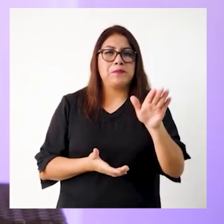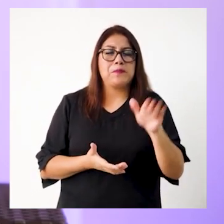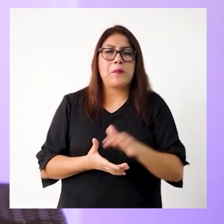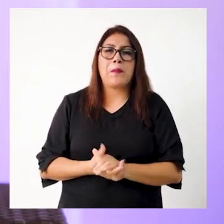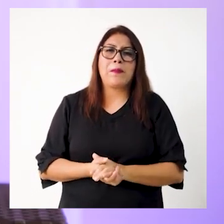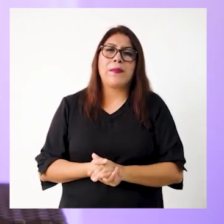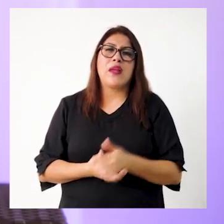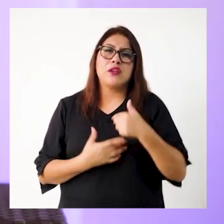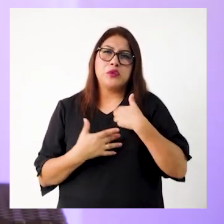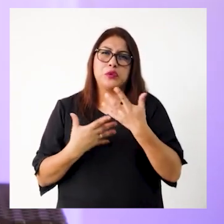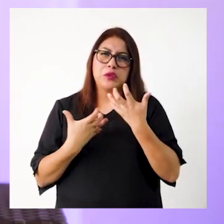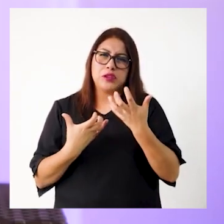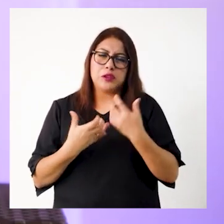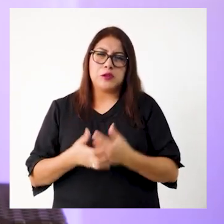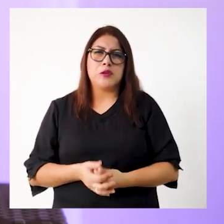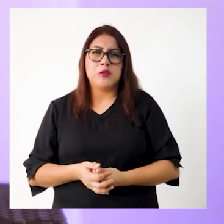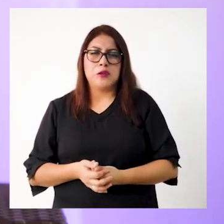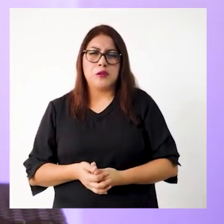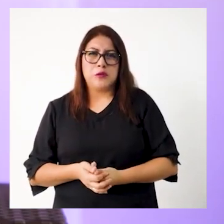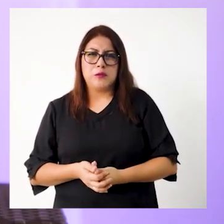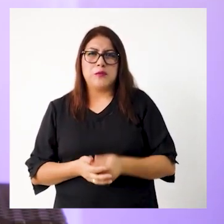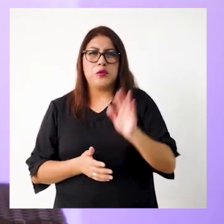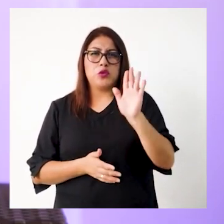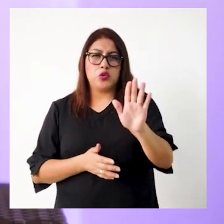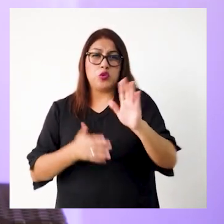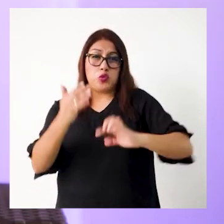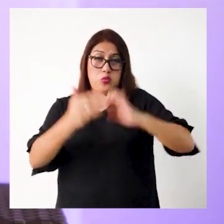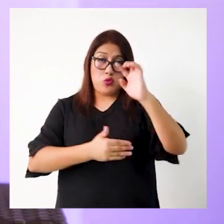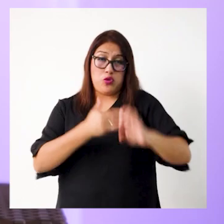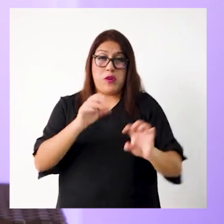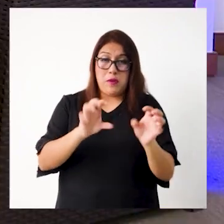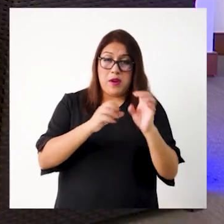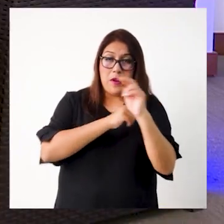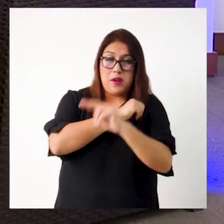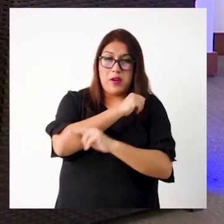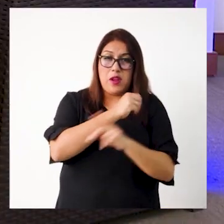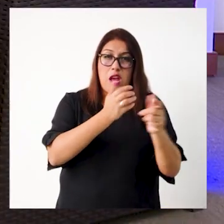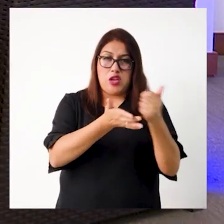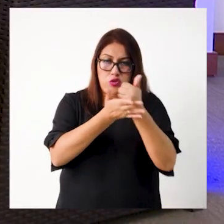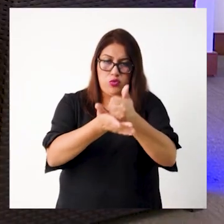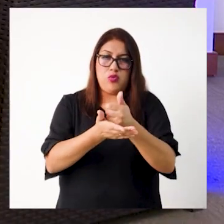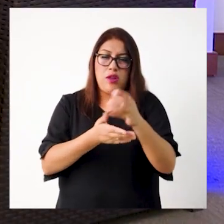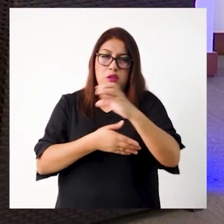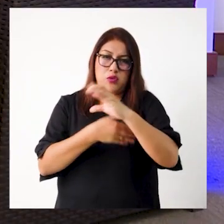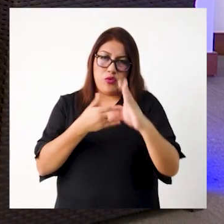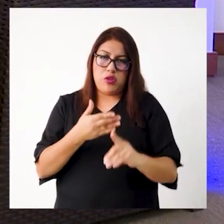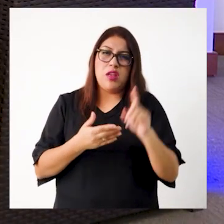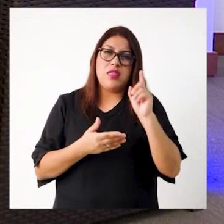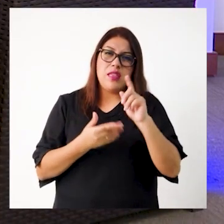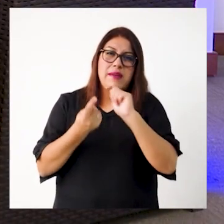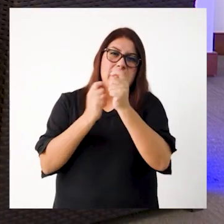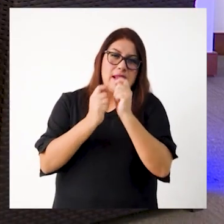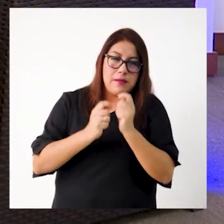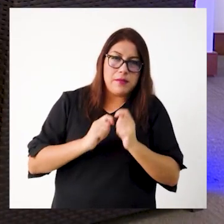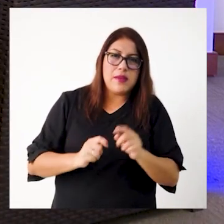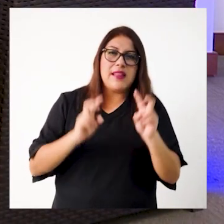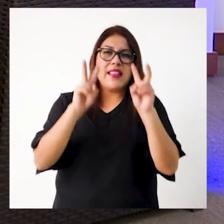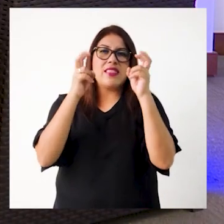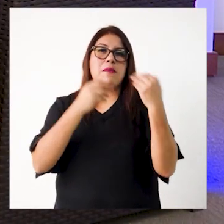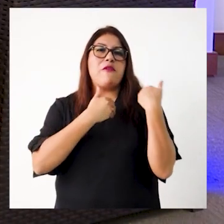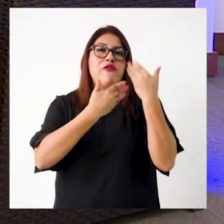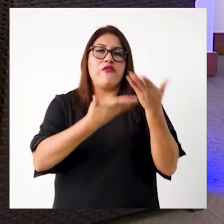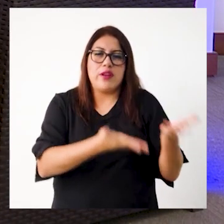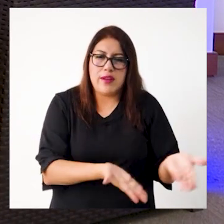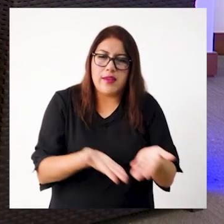querido crisólogo, que me gustaría que por medio de tu programa me ayudes a CONADIS a corregir, es el tema de la